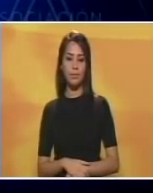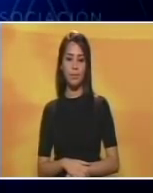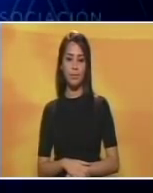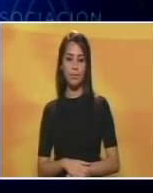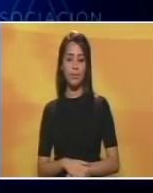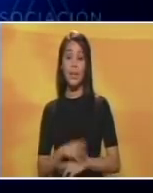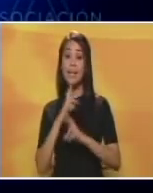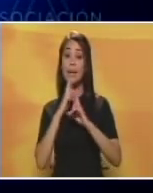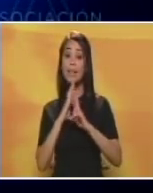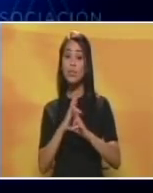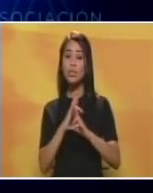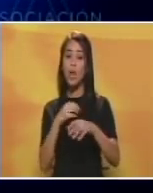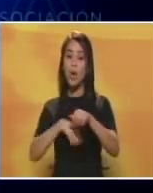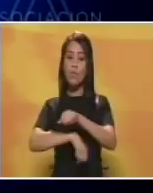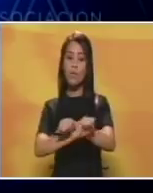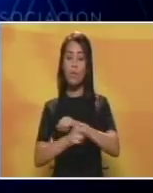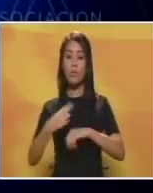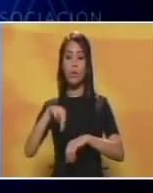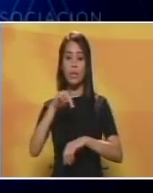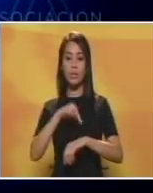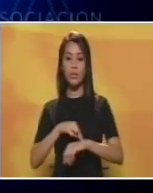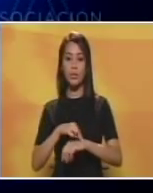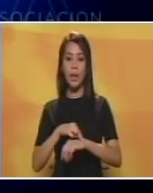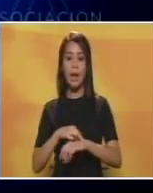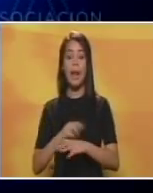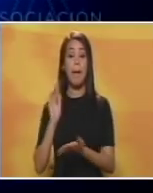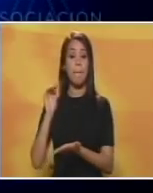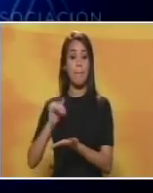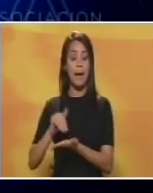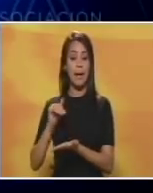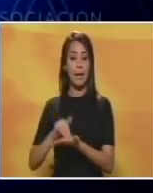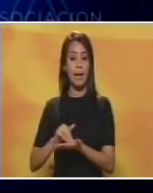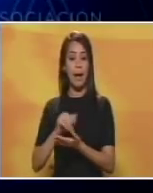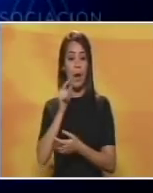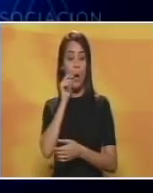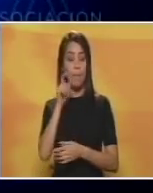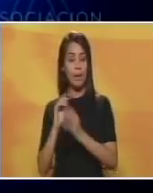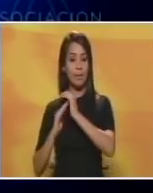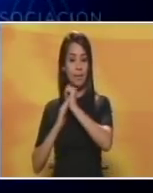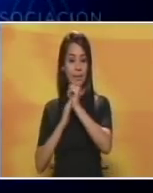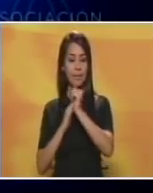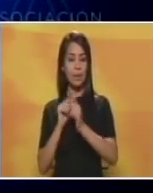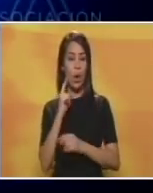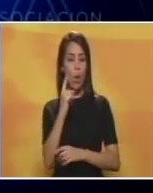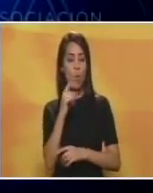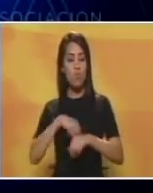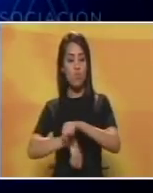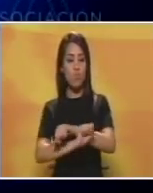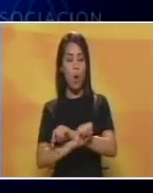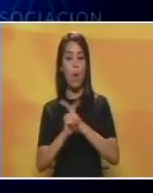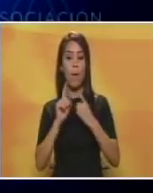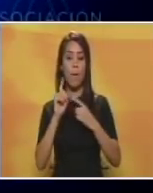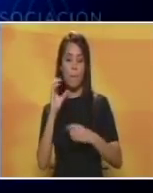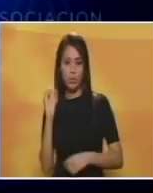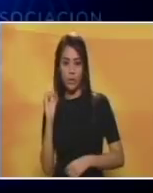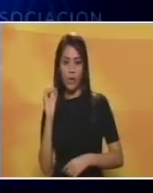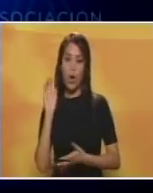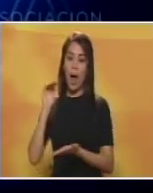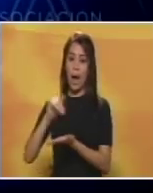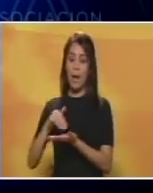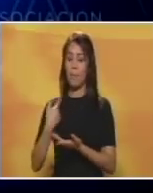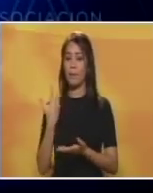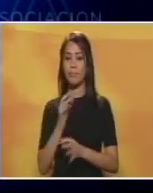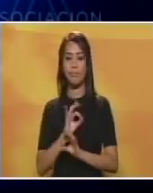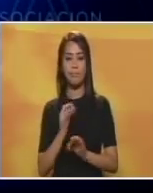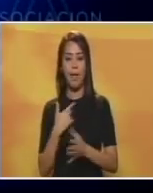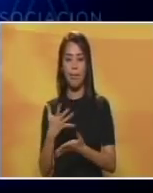Revisamos resultados del fútbol nacional. En Maracay, el líder Carabobo derrotó 1-0 al Aragua, que sigue sin ganar en